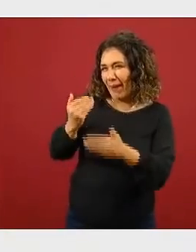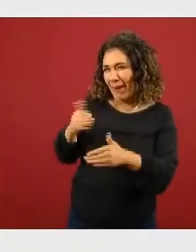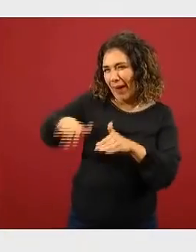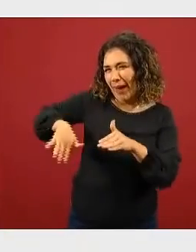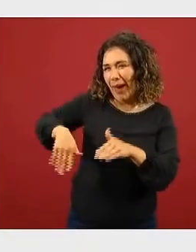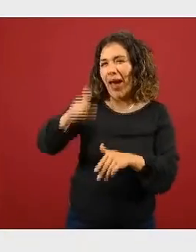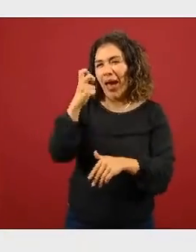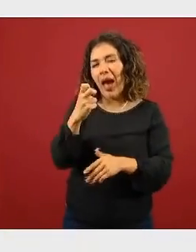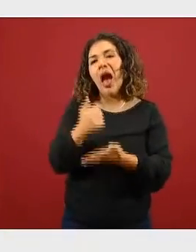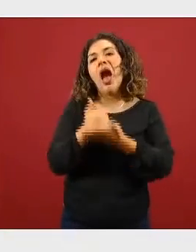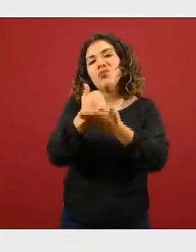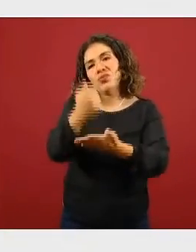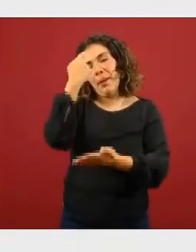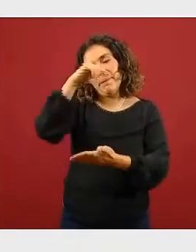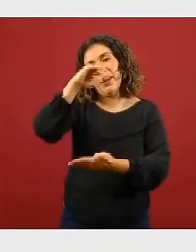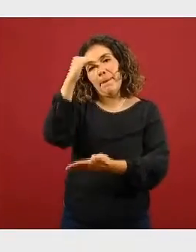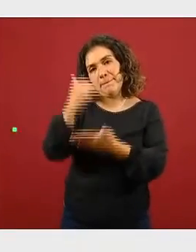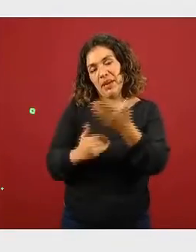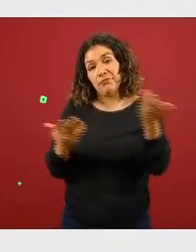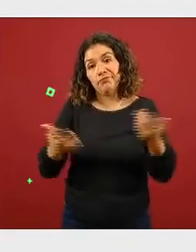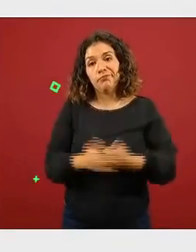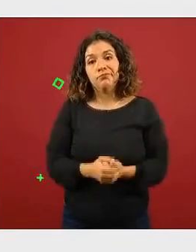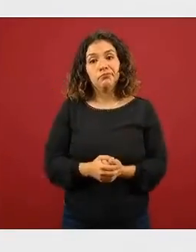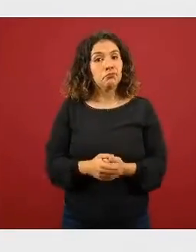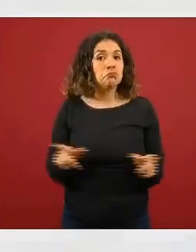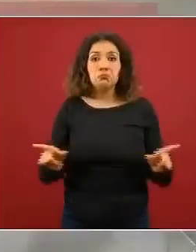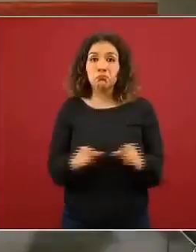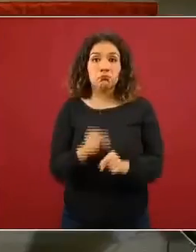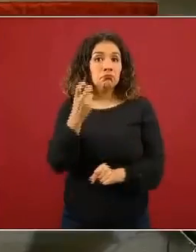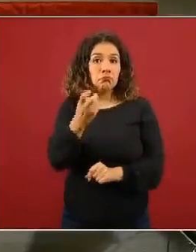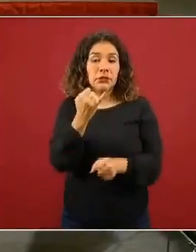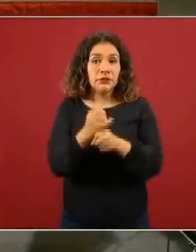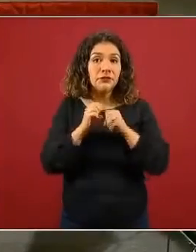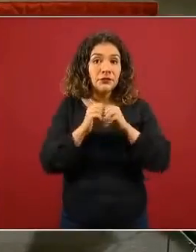está contribuyendo a un descenso. Sería la actualización de la información para esta noche.